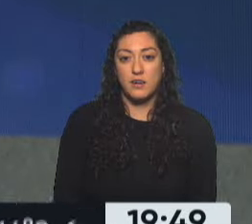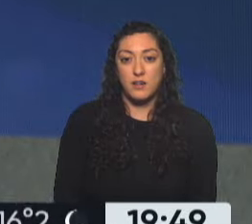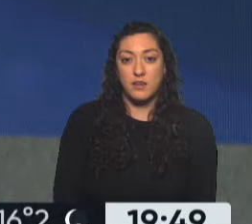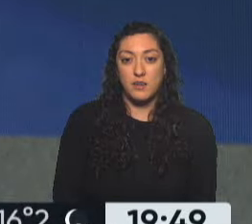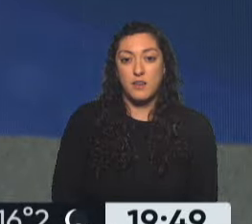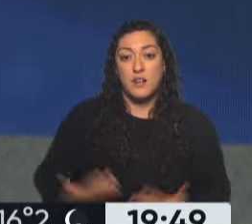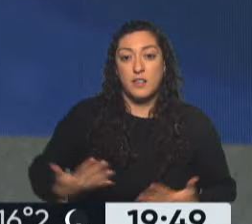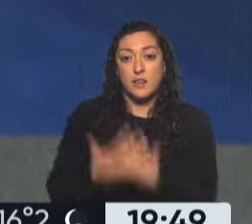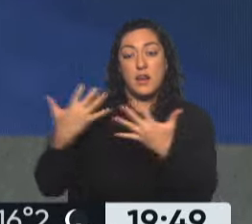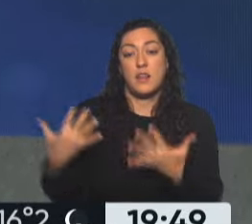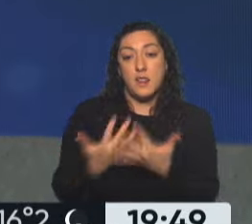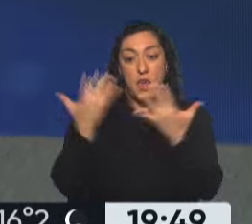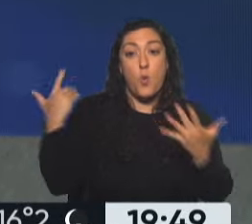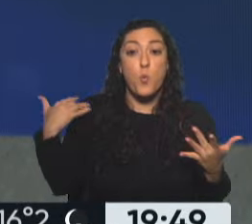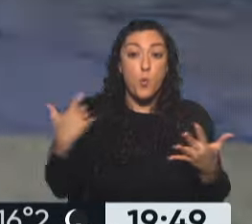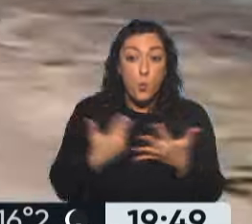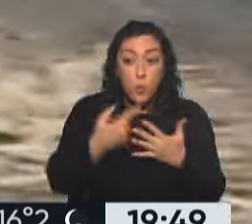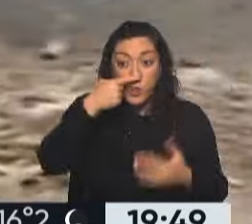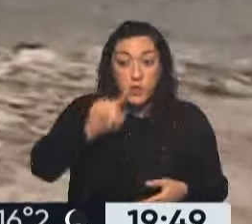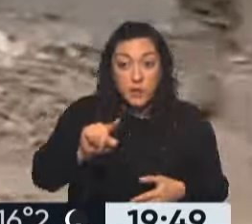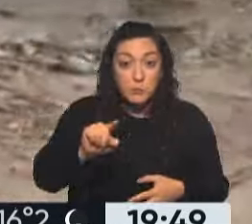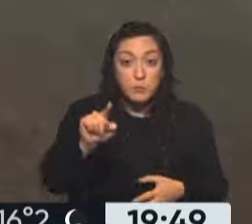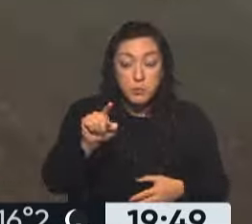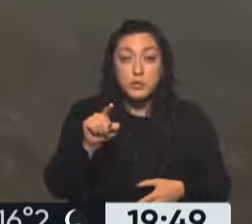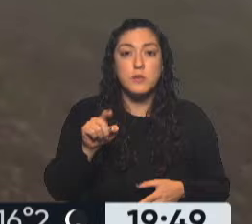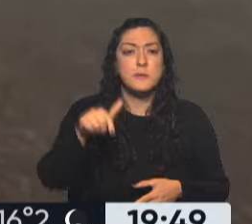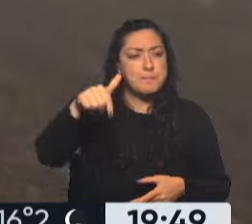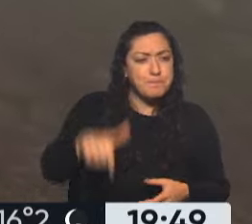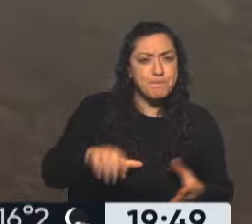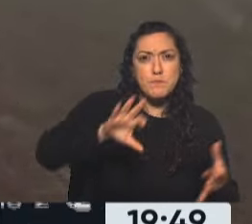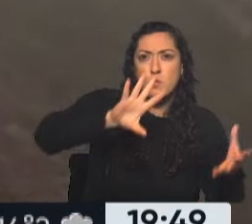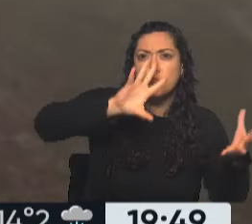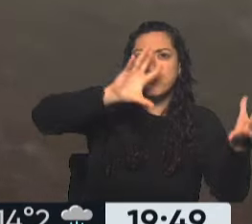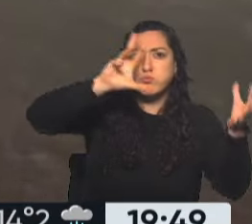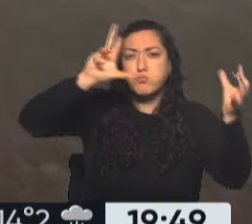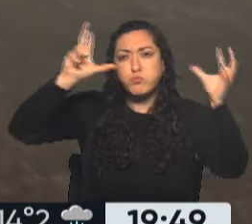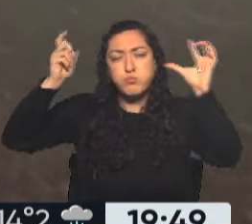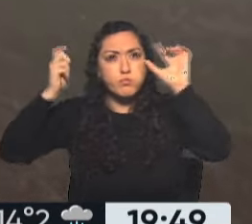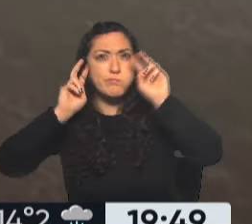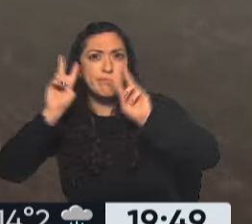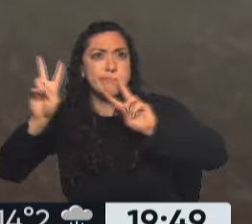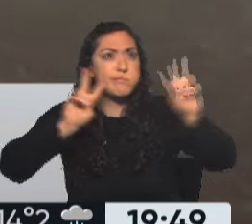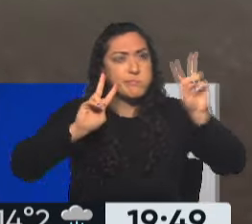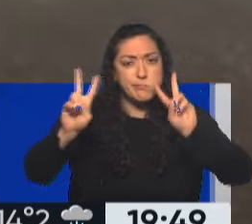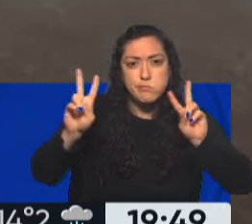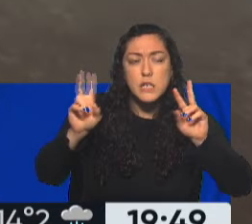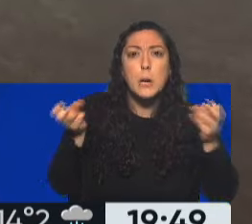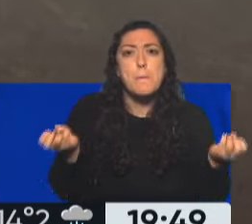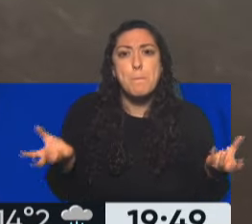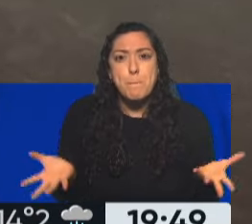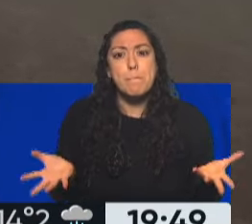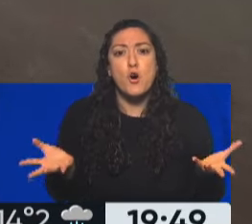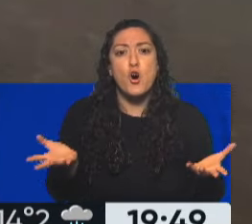En los últimos días, en varias zonas de nuestro país, se ha podido percibir la presencia de humo en el ambiente. Y esto se debe a, bueno,